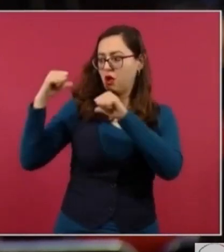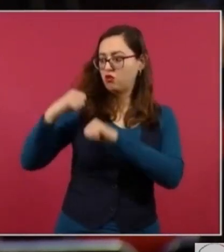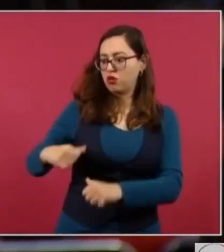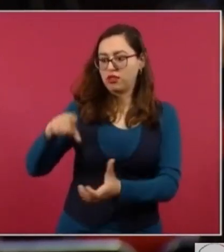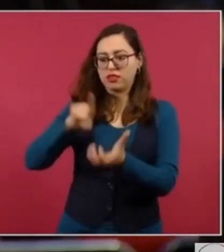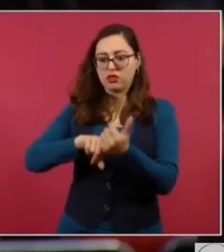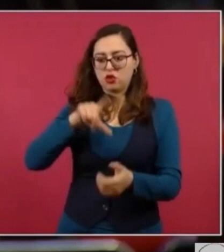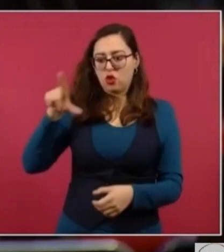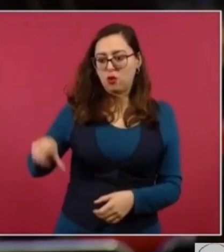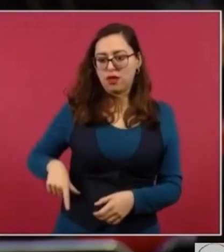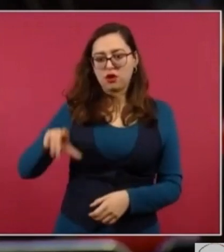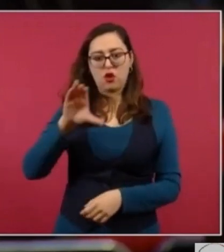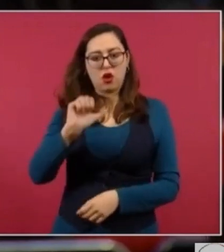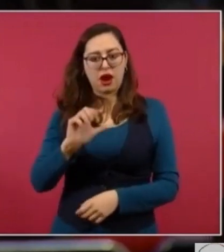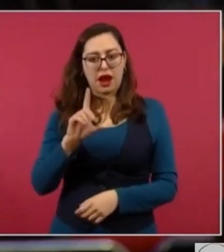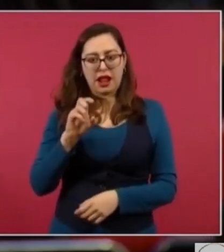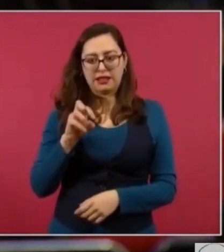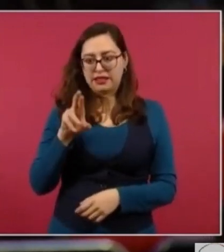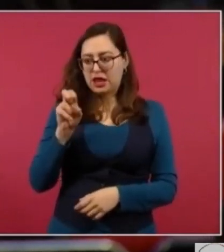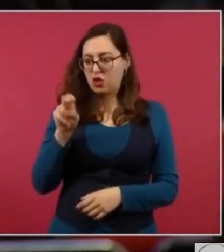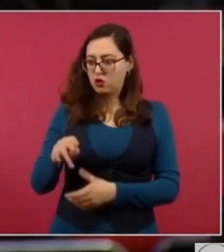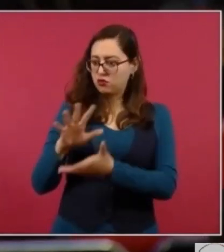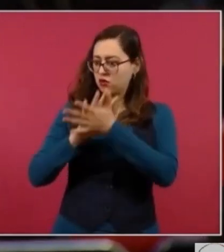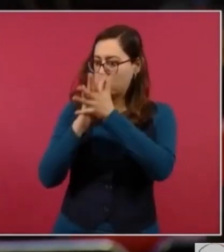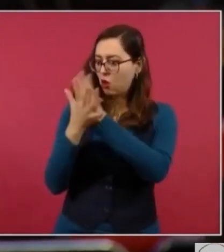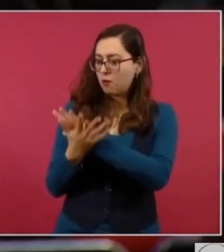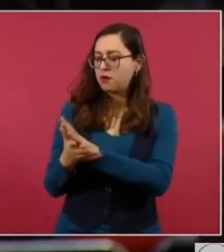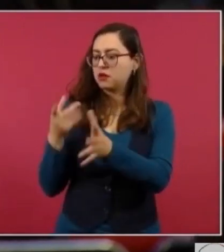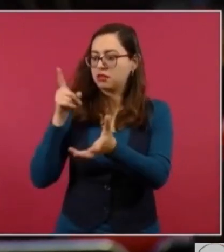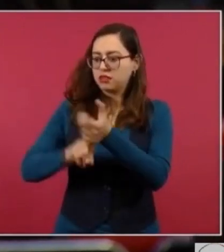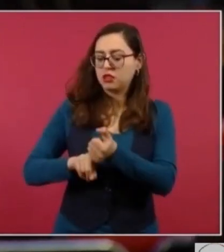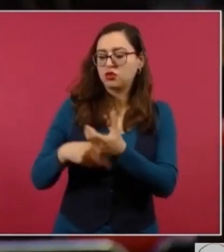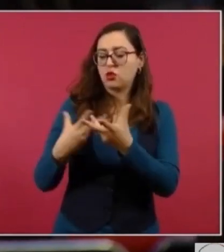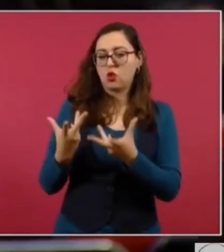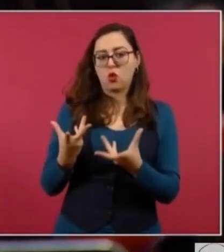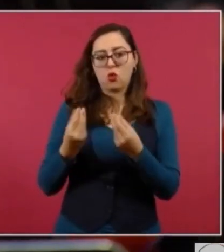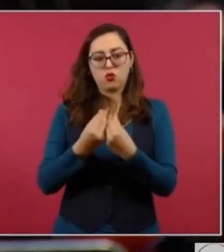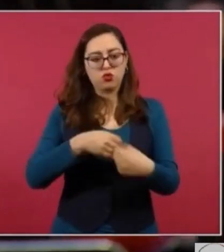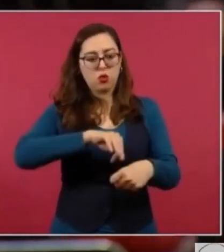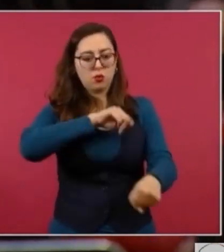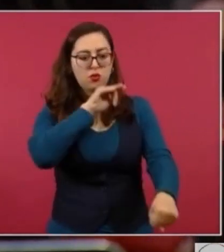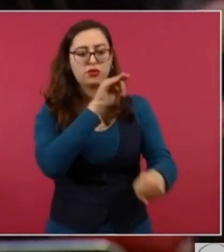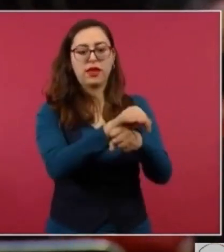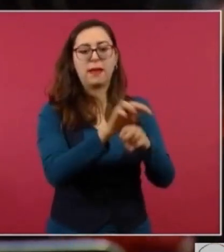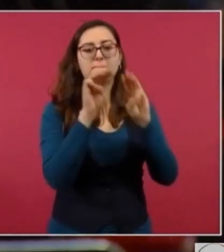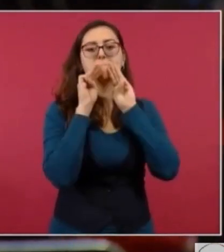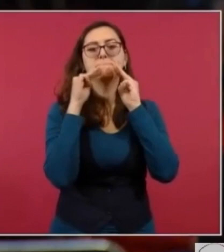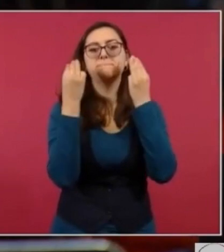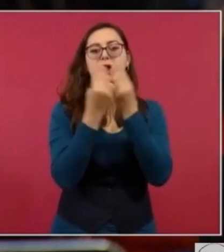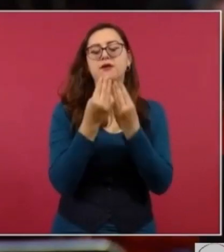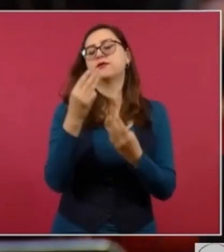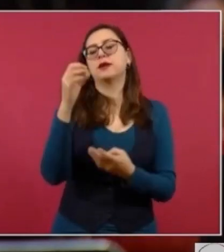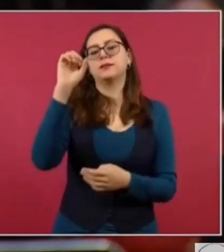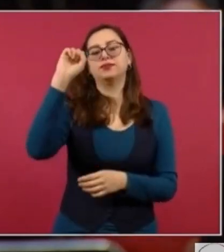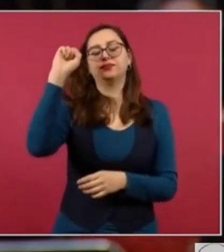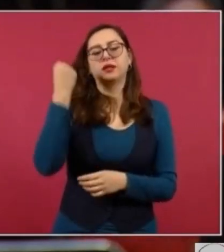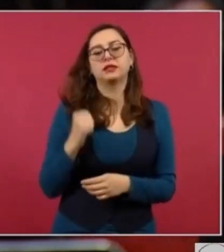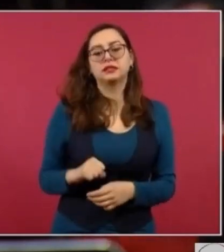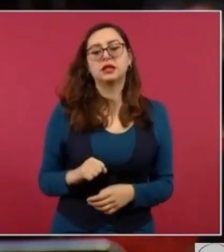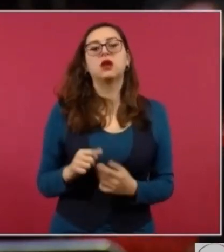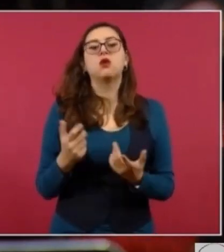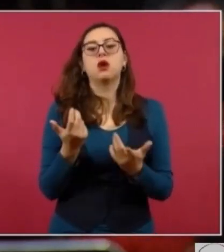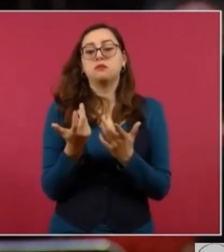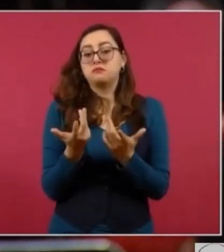gobierno de Felipe Calderón estuvieron involucrados en esta protección al cártel de Sinaloa, y también si han